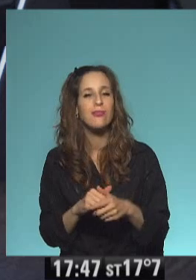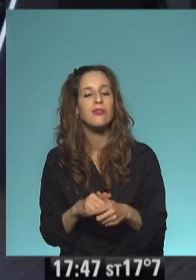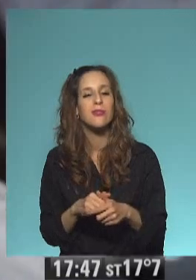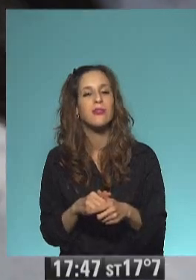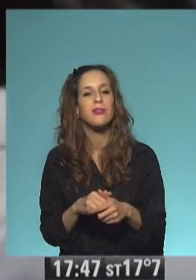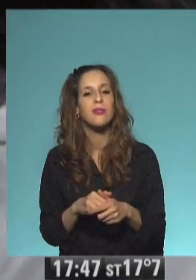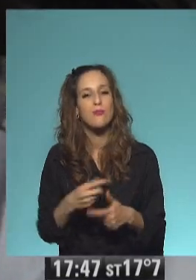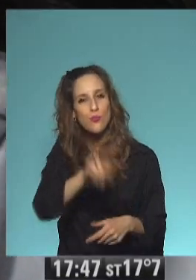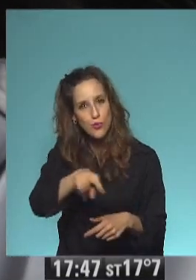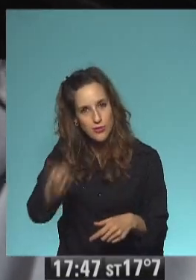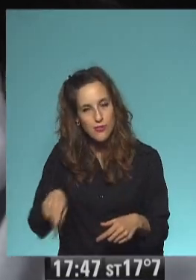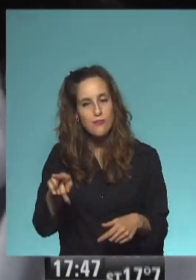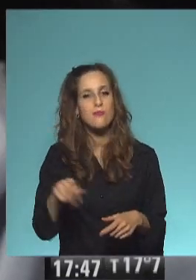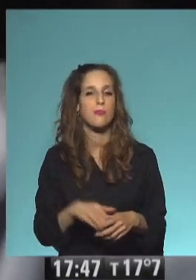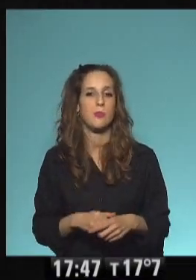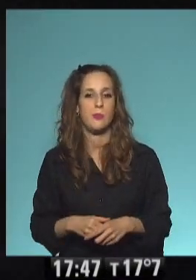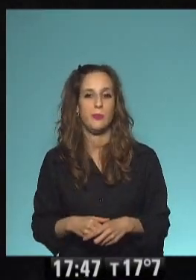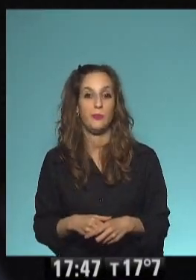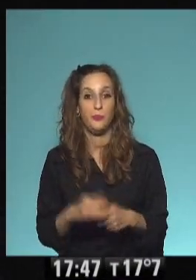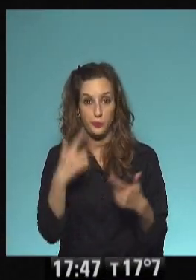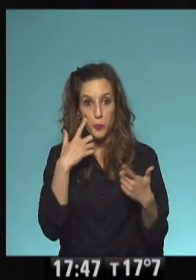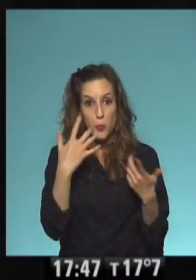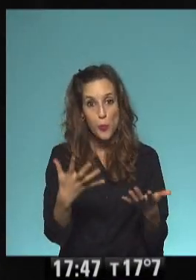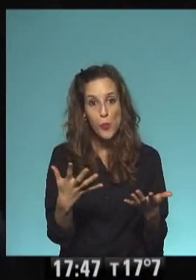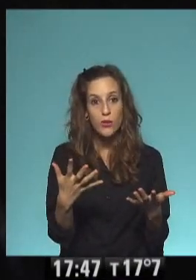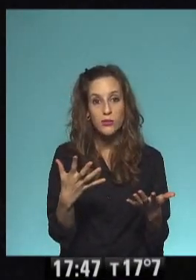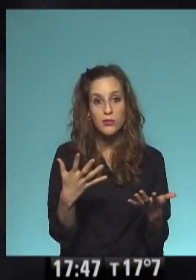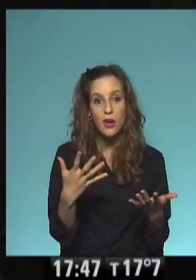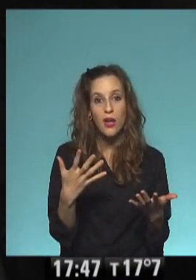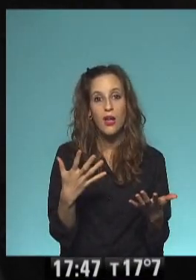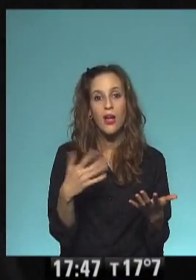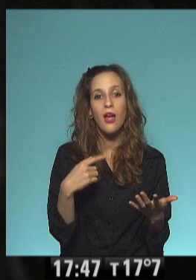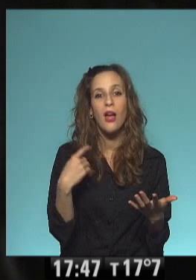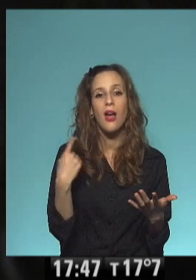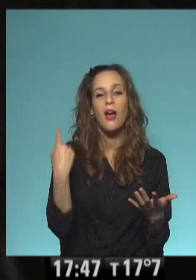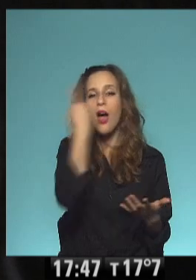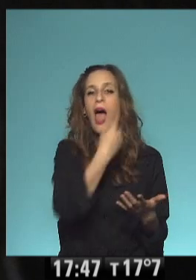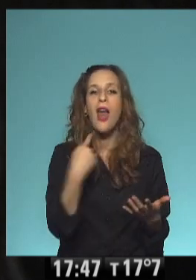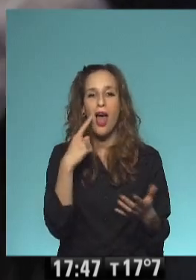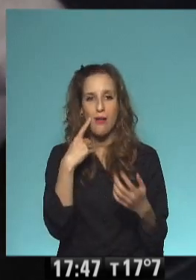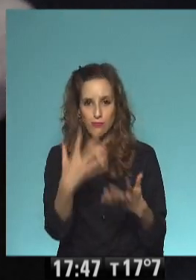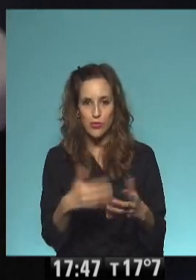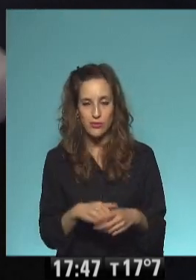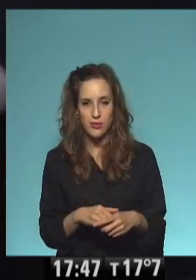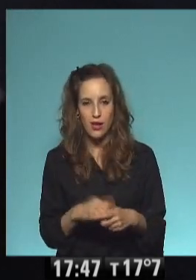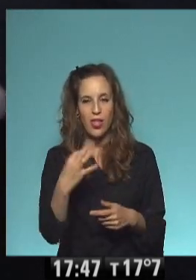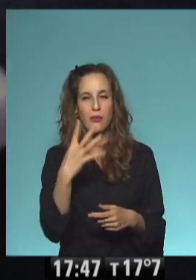hacer? Acá te muestra un pedacito de una cara. Entonces vos tenés que tratar de ver cuál de todas estas expresiones es. Asco.